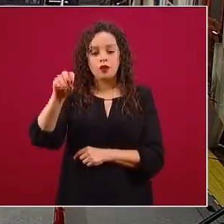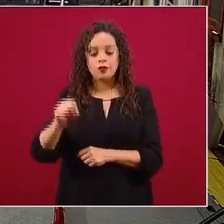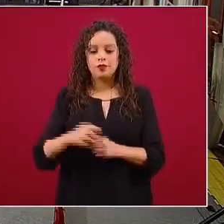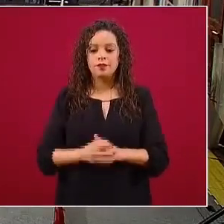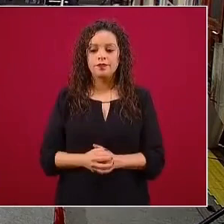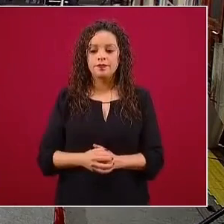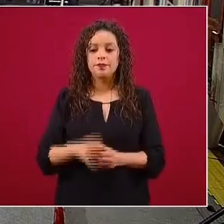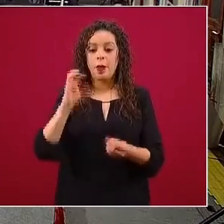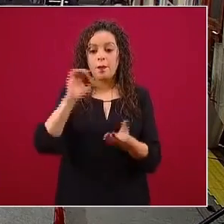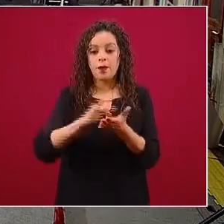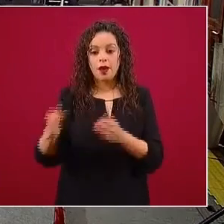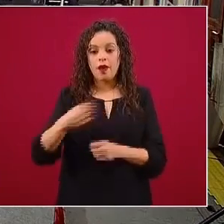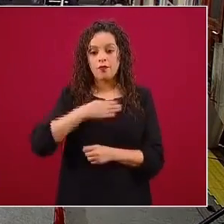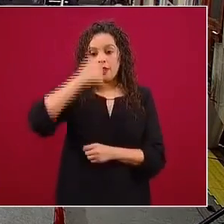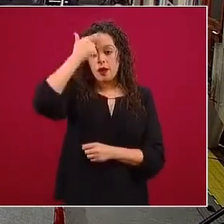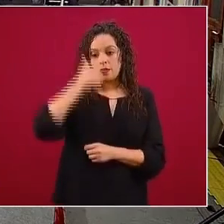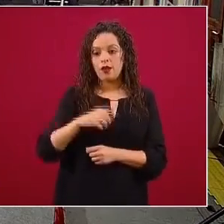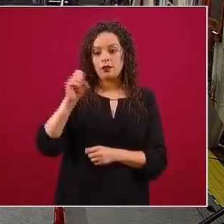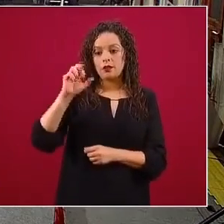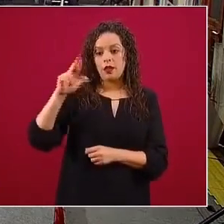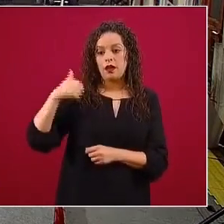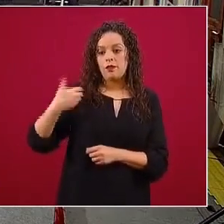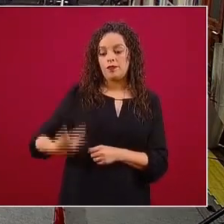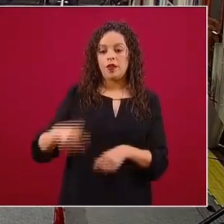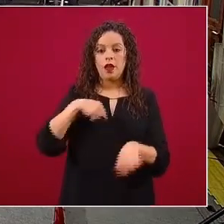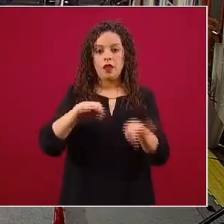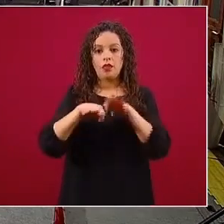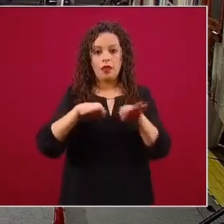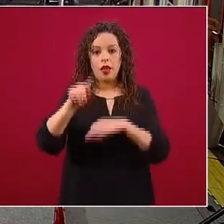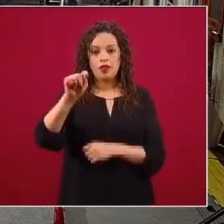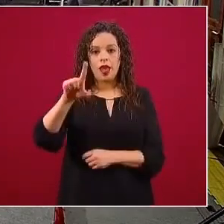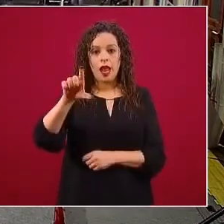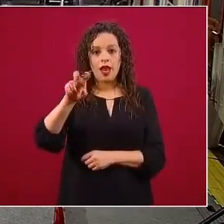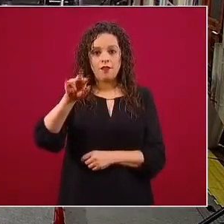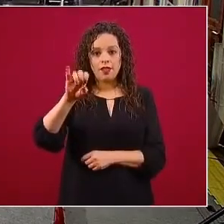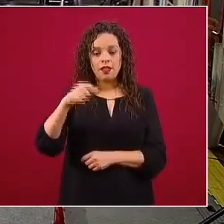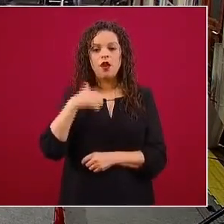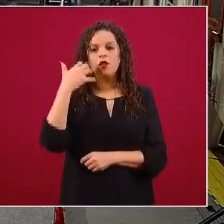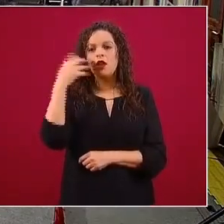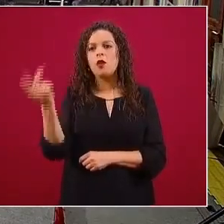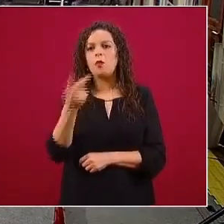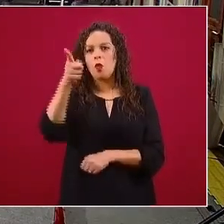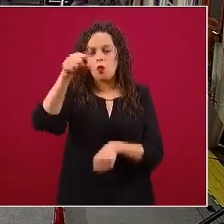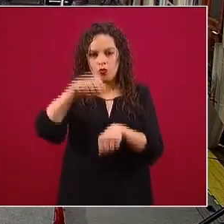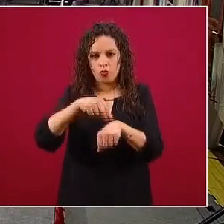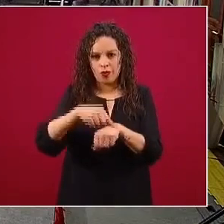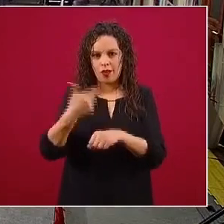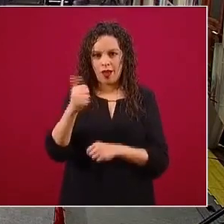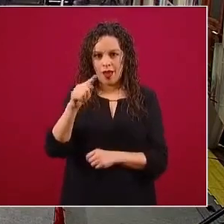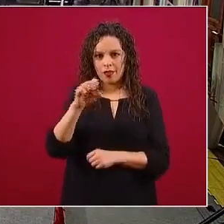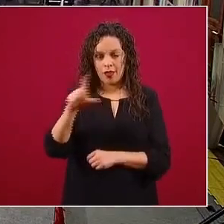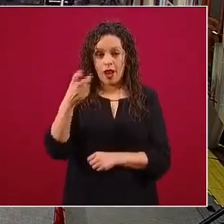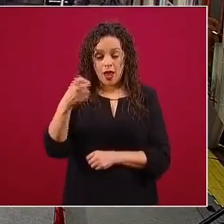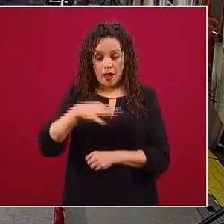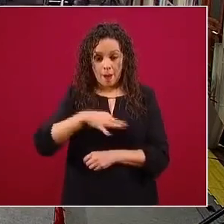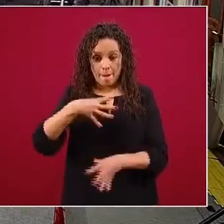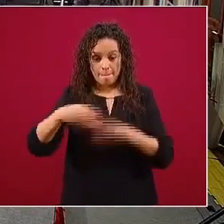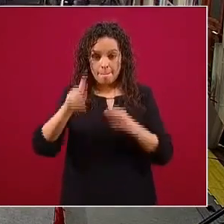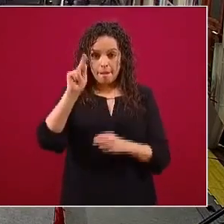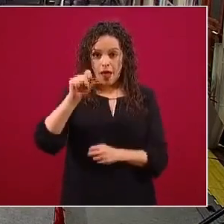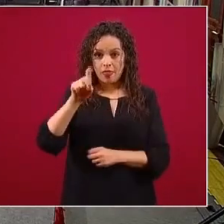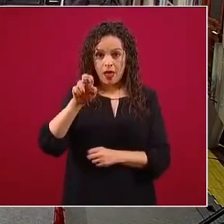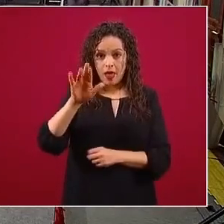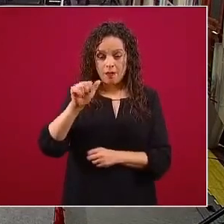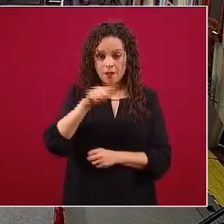Muchas gracias, buenas noches. Farah Reachi, de Noticias Televisa. Preguntarle, doctor López-Gatell, en esta pandemia por COVID-19, ¿usted